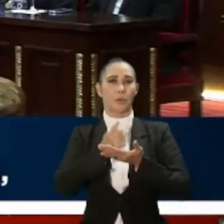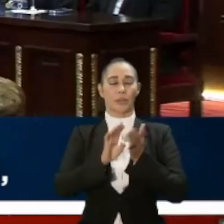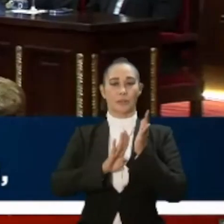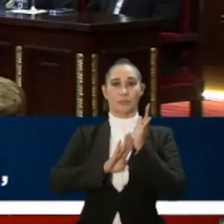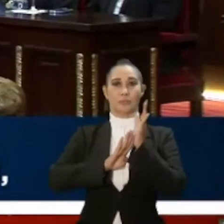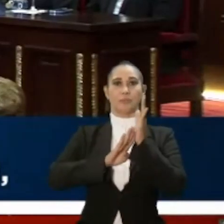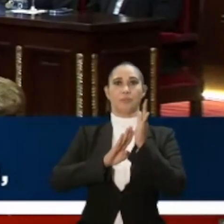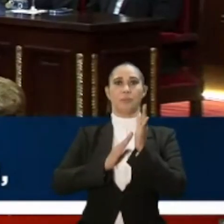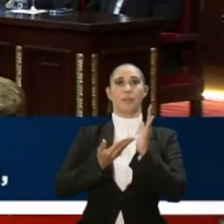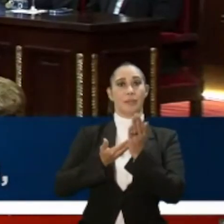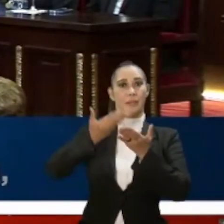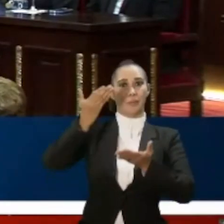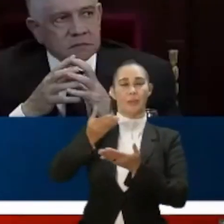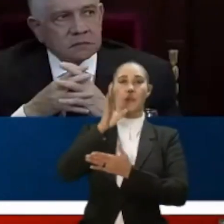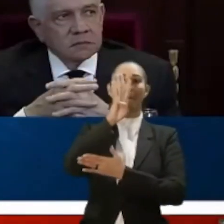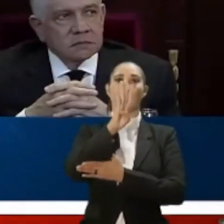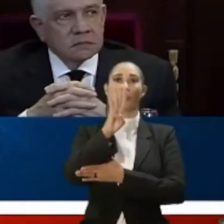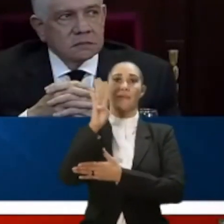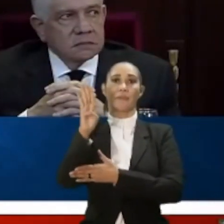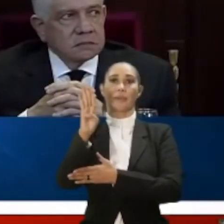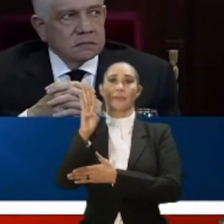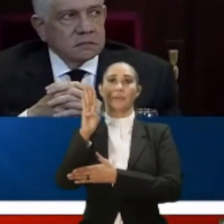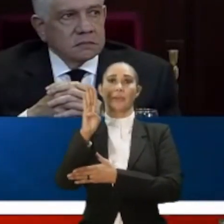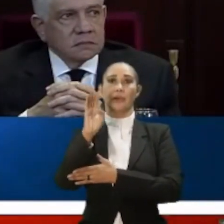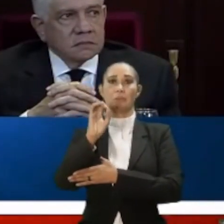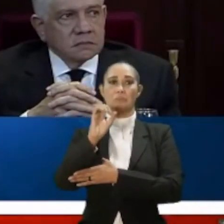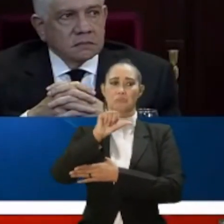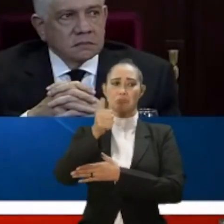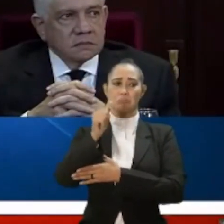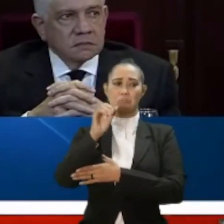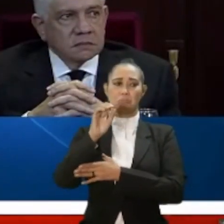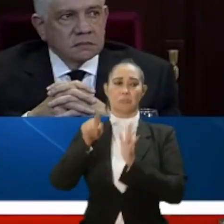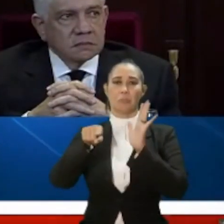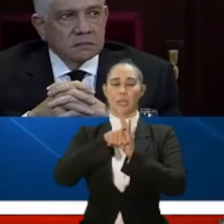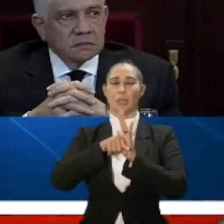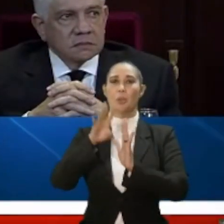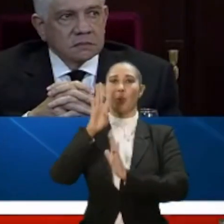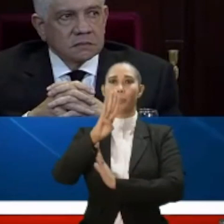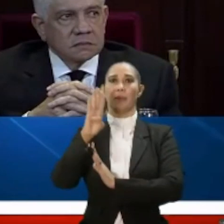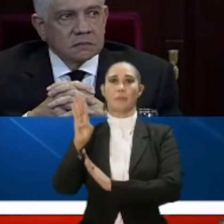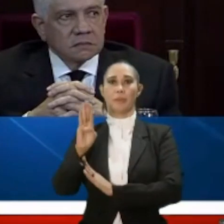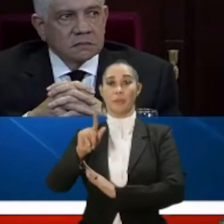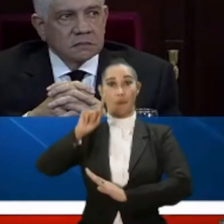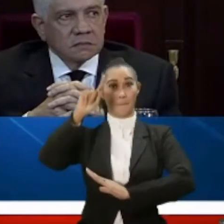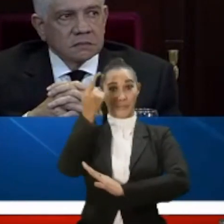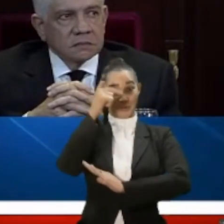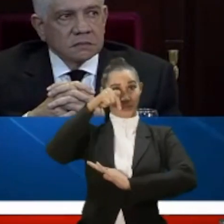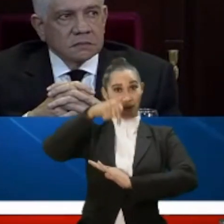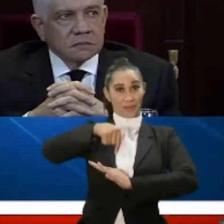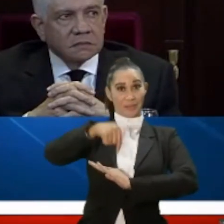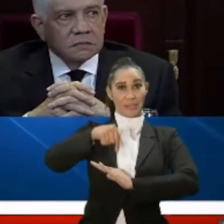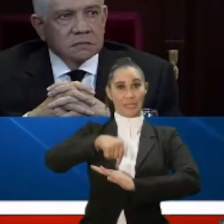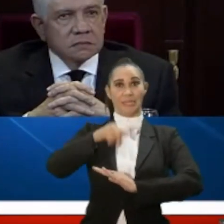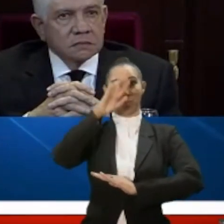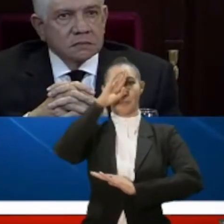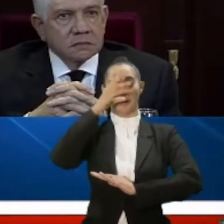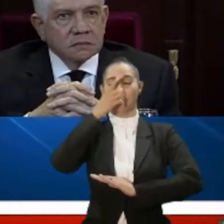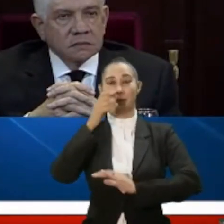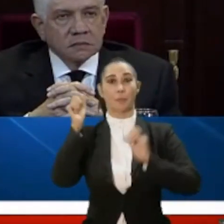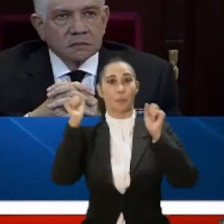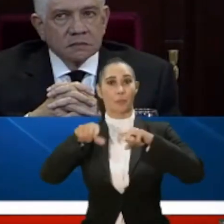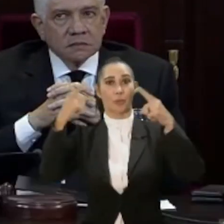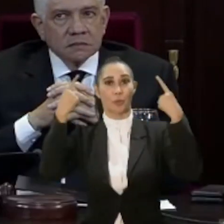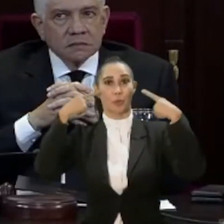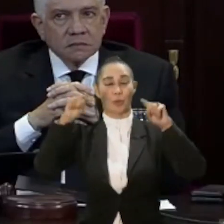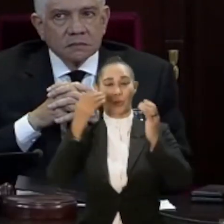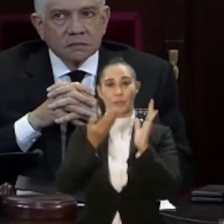de BB- a BB. Es la primera vez en nuestra historia que hemos alcanzado